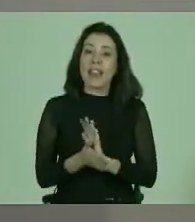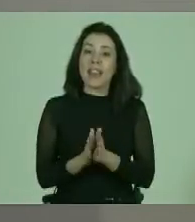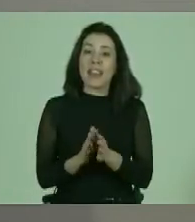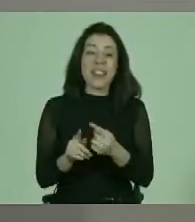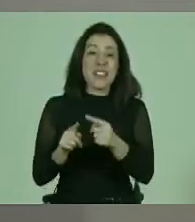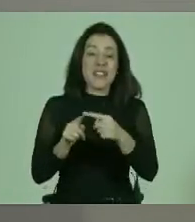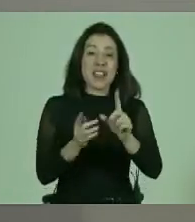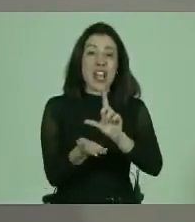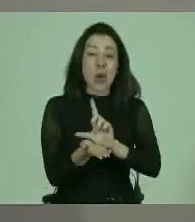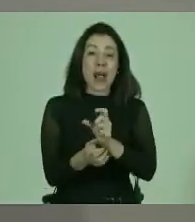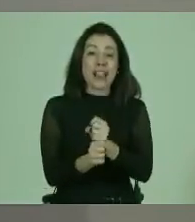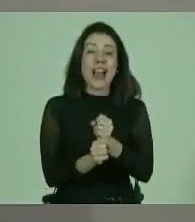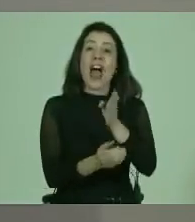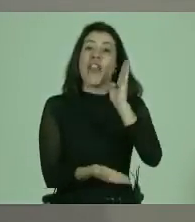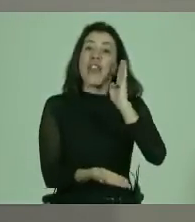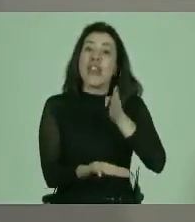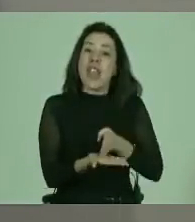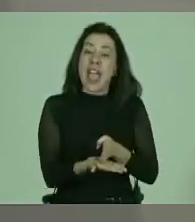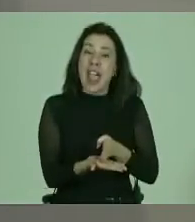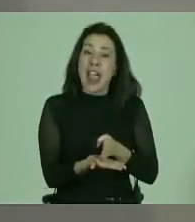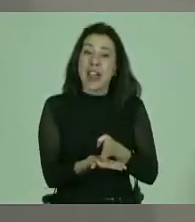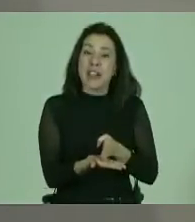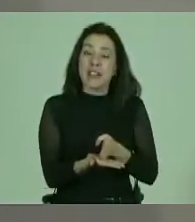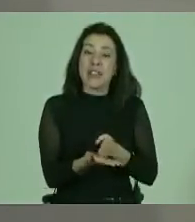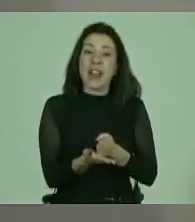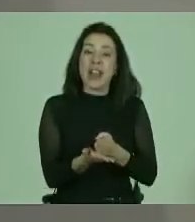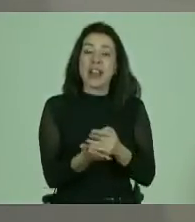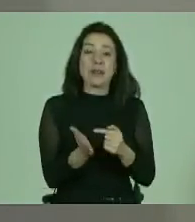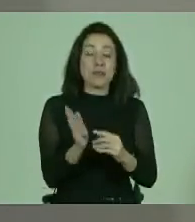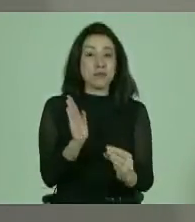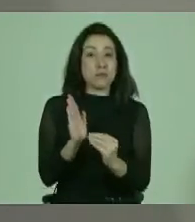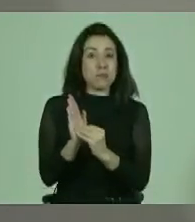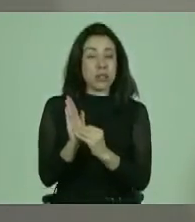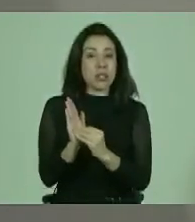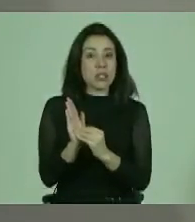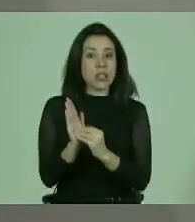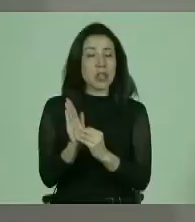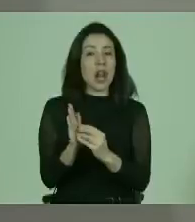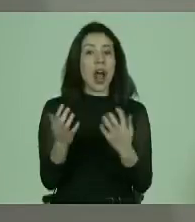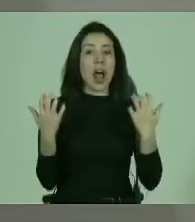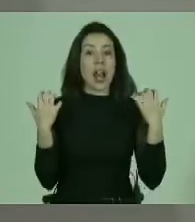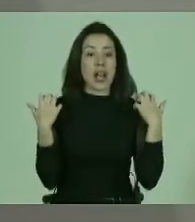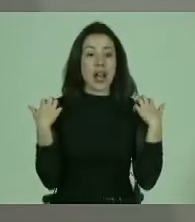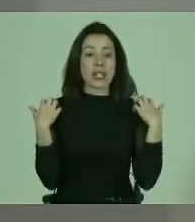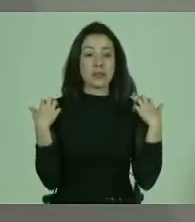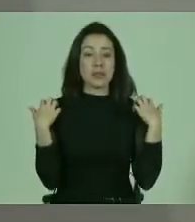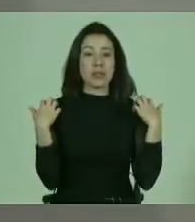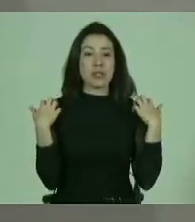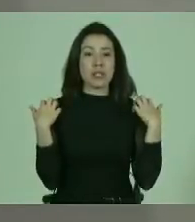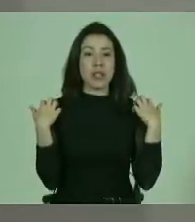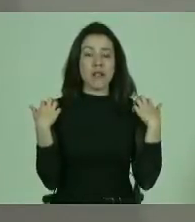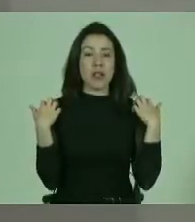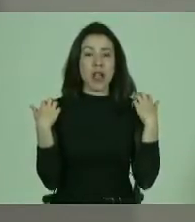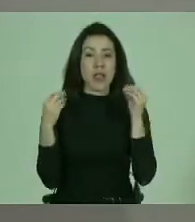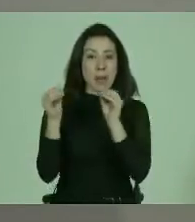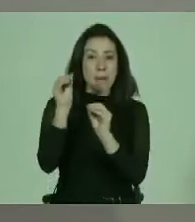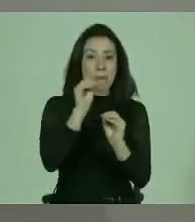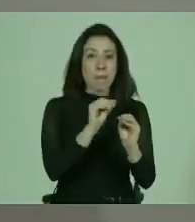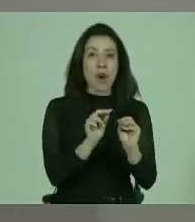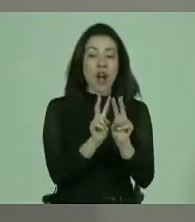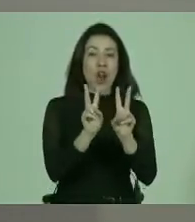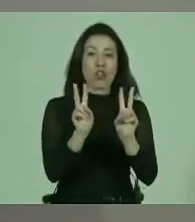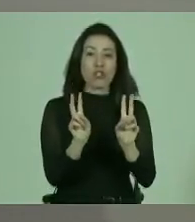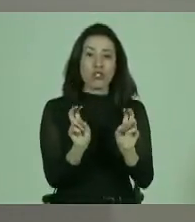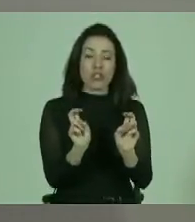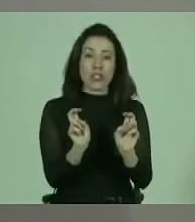en que trabajan deberían en sus agendas tomar la responsabilidad de incluir los temas que